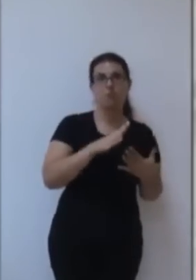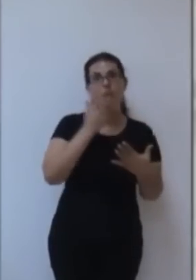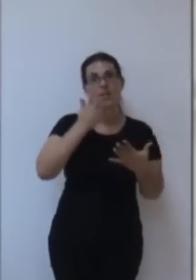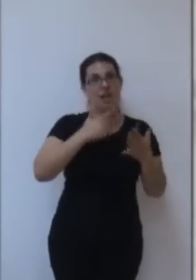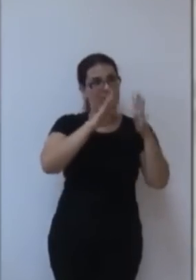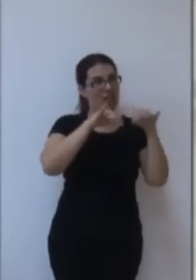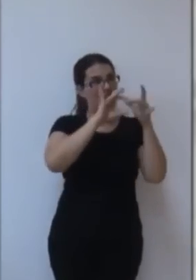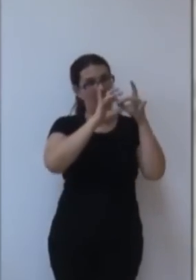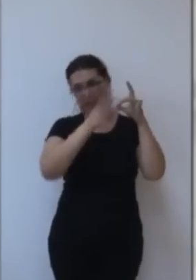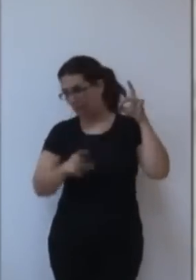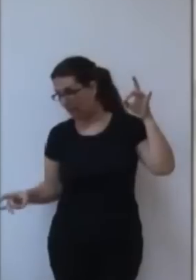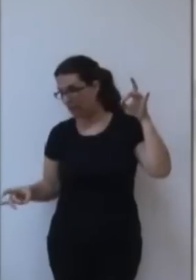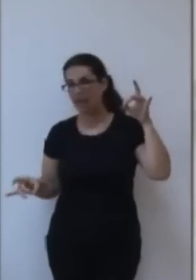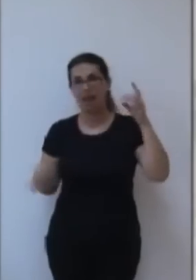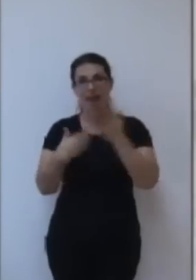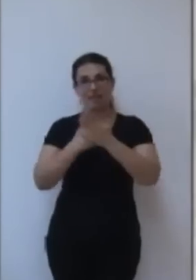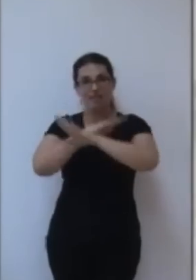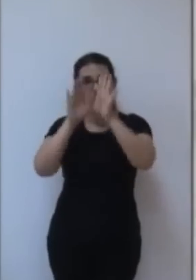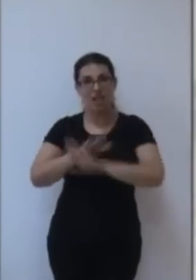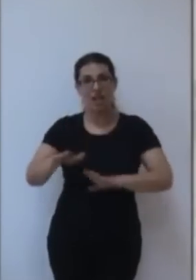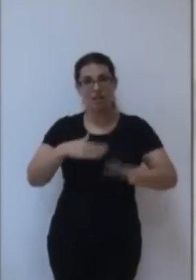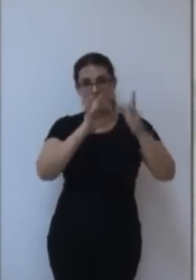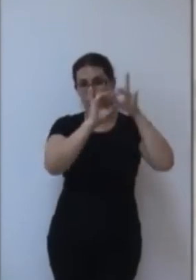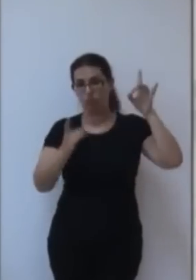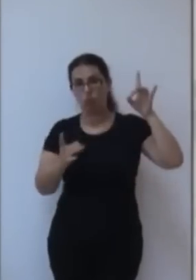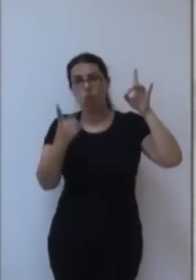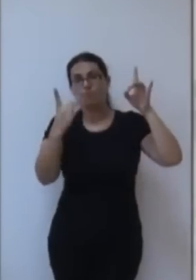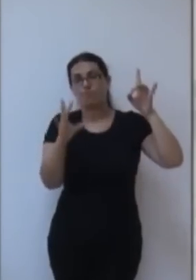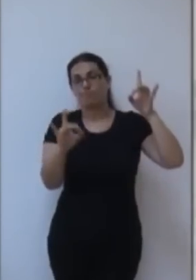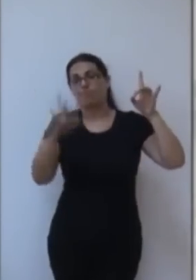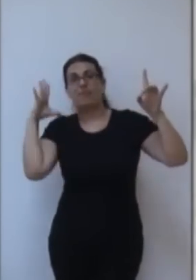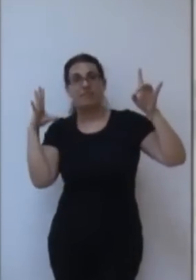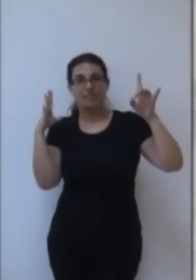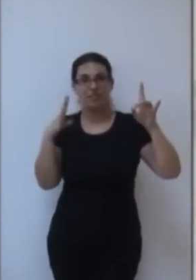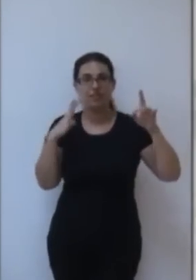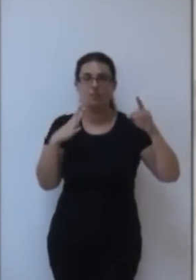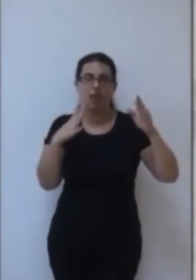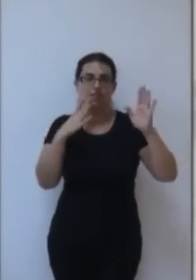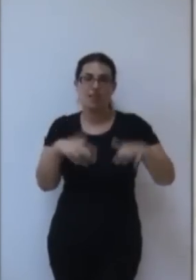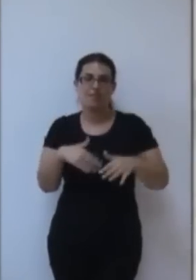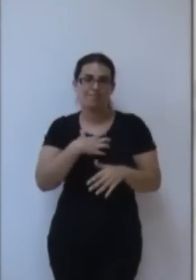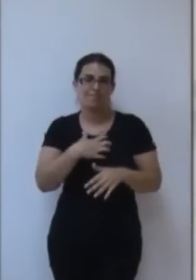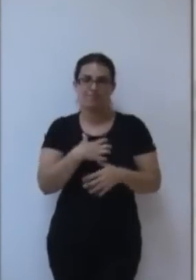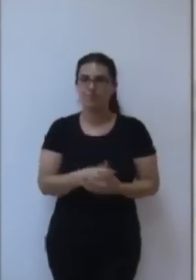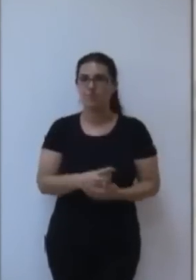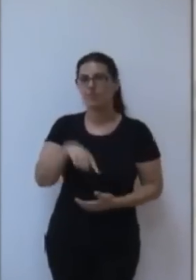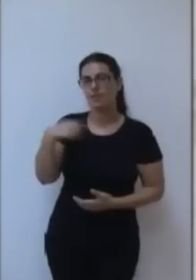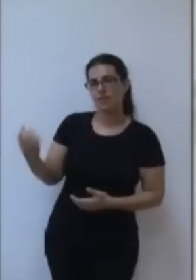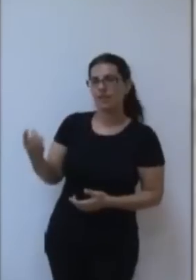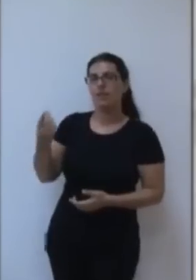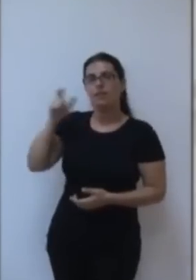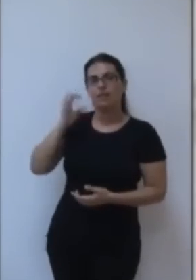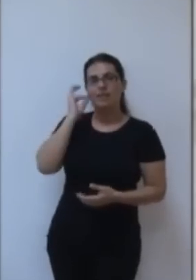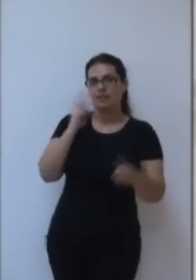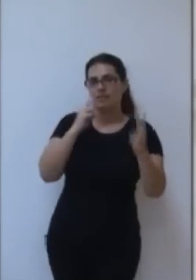no lo está resuelta, pues se cortocircuita, ¿no? El ámbito. ¿Eso habéis detectado también? Sí, por ejemplo,